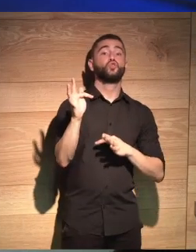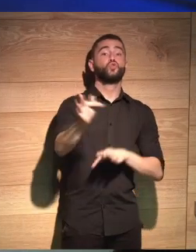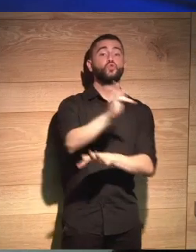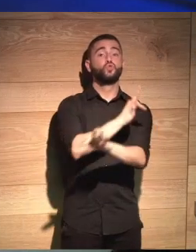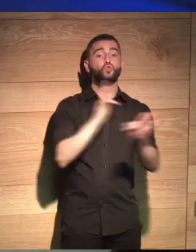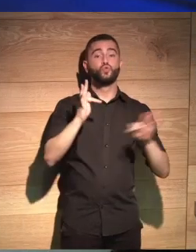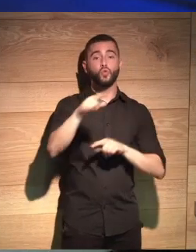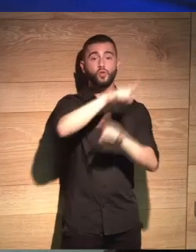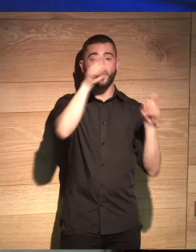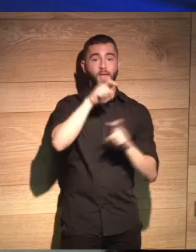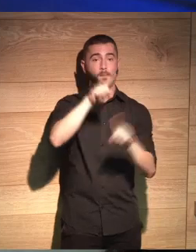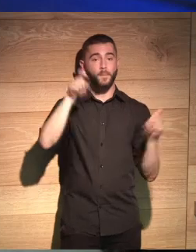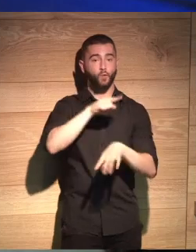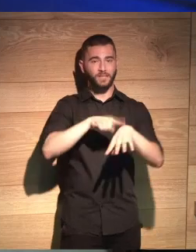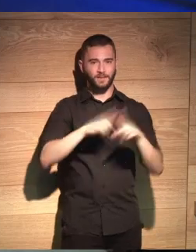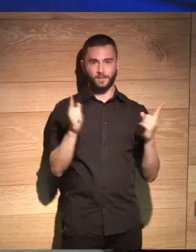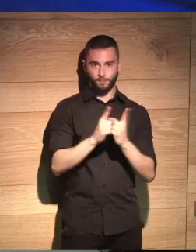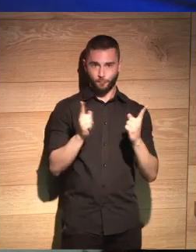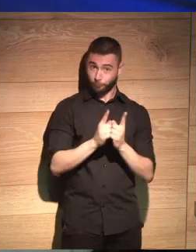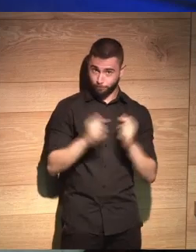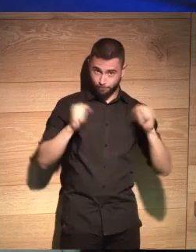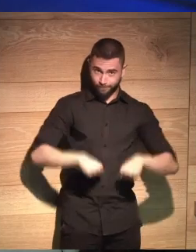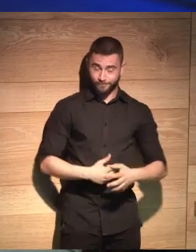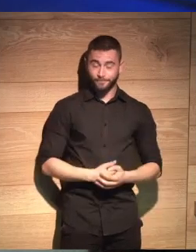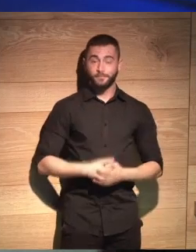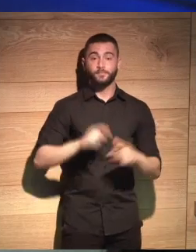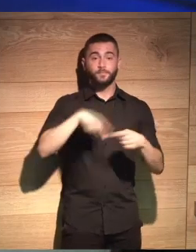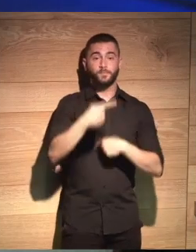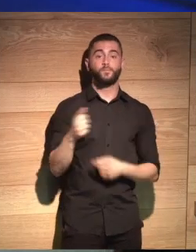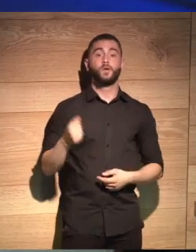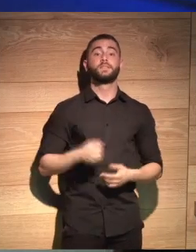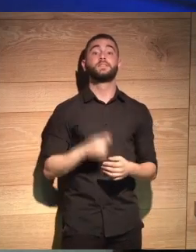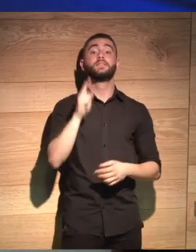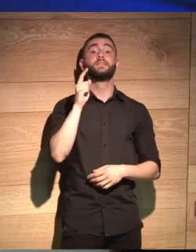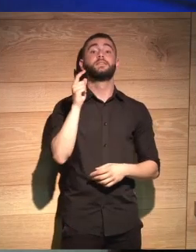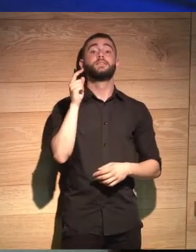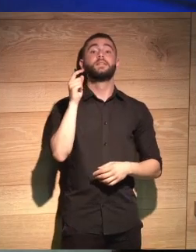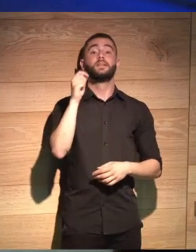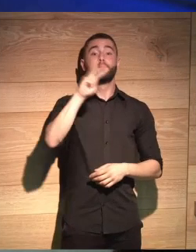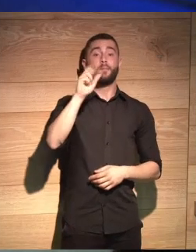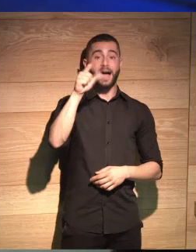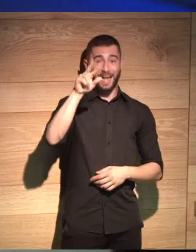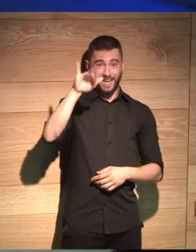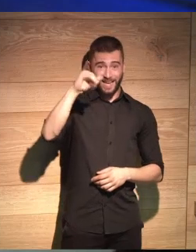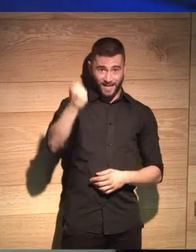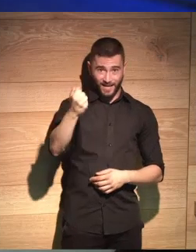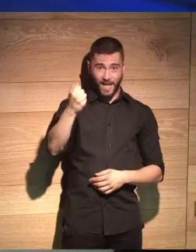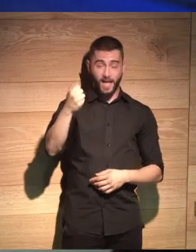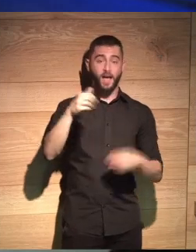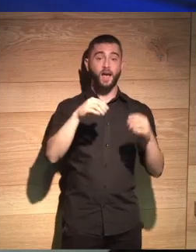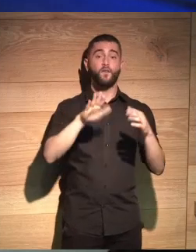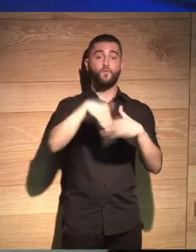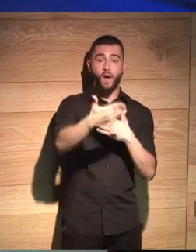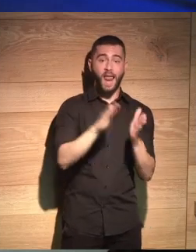cortita ronda de preguntas cortitas y luego además Valeria firmará libros allá afuera, o sea